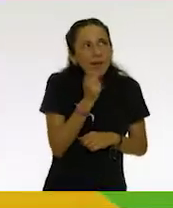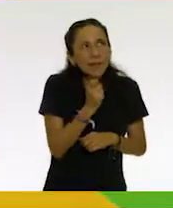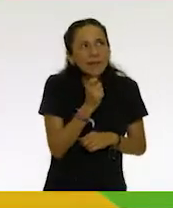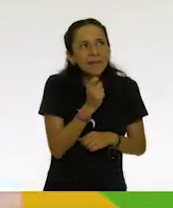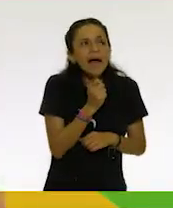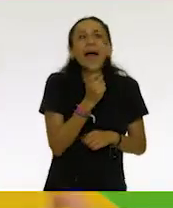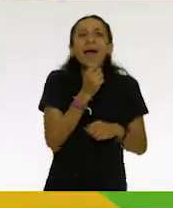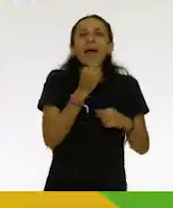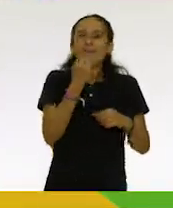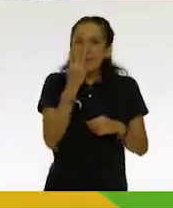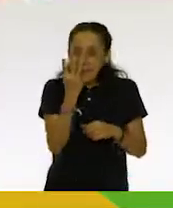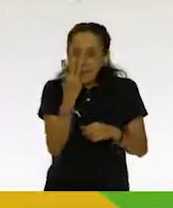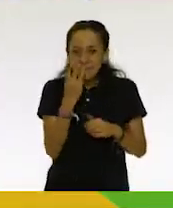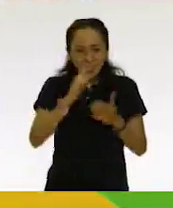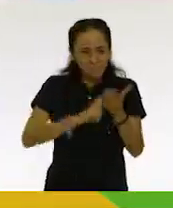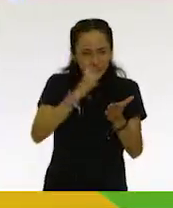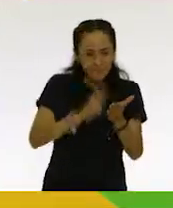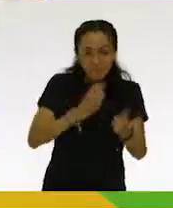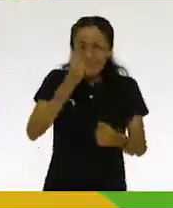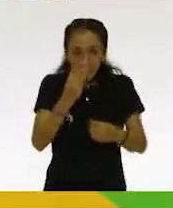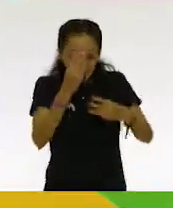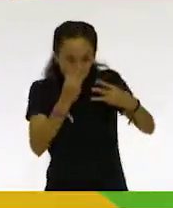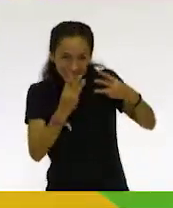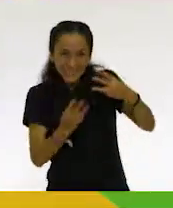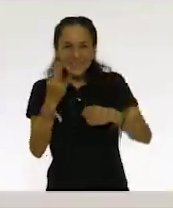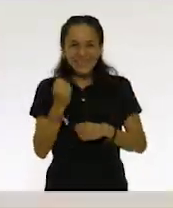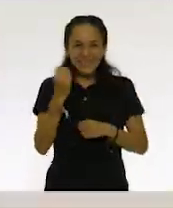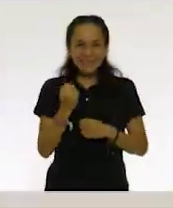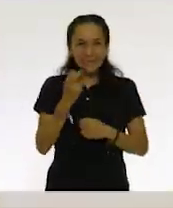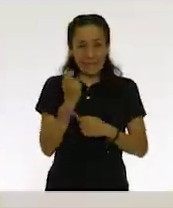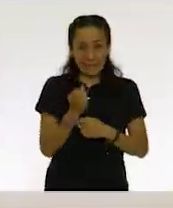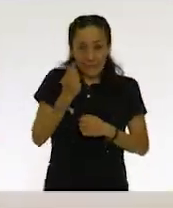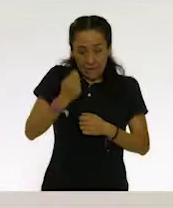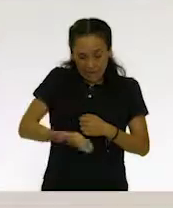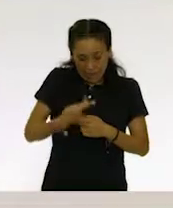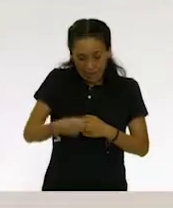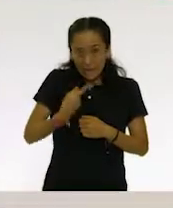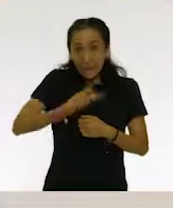lo aprendo, me voy a sacar un 10.